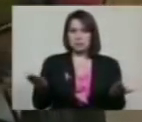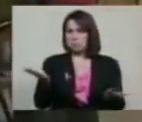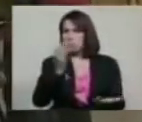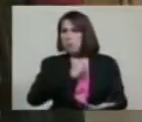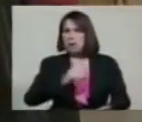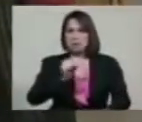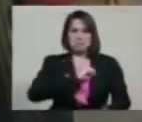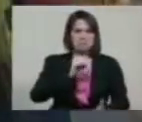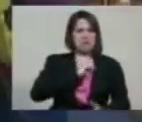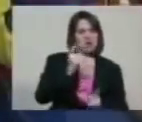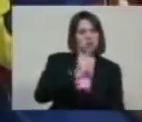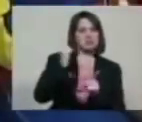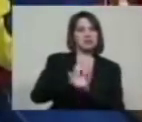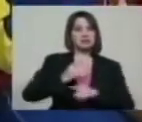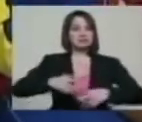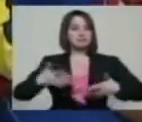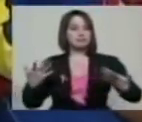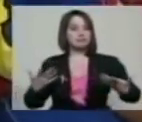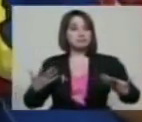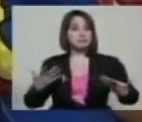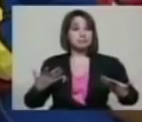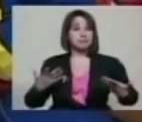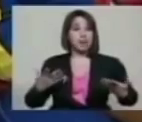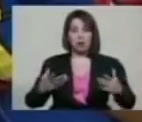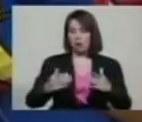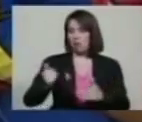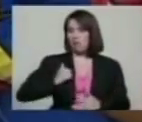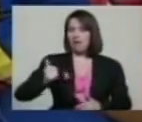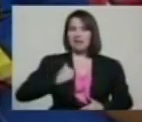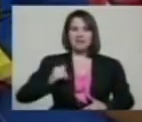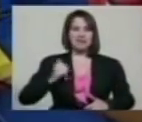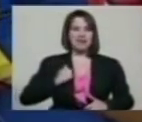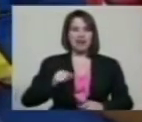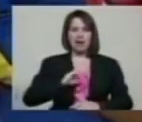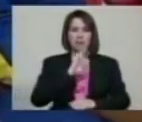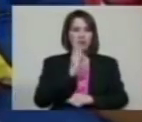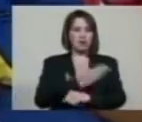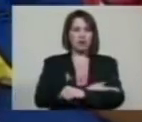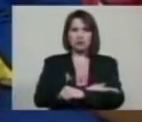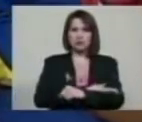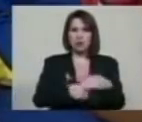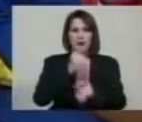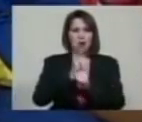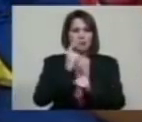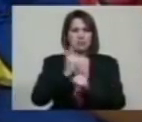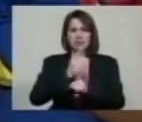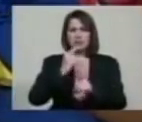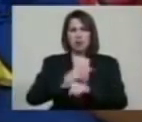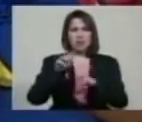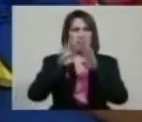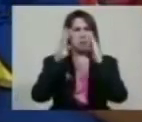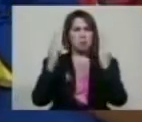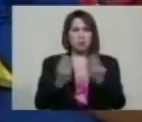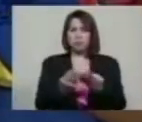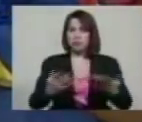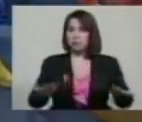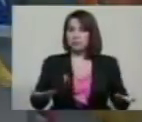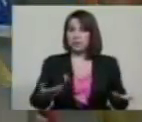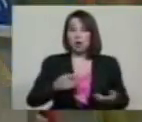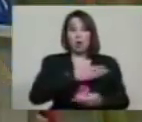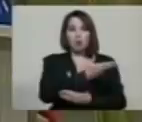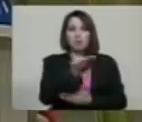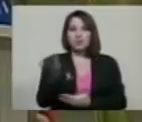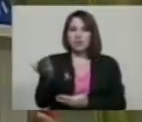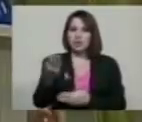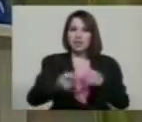de competir con los más poderosos atletas y deportistas del mundo. Ustedes son la generación más